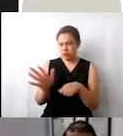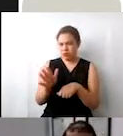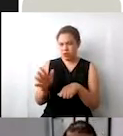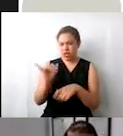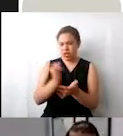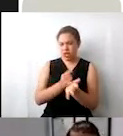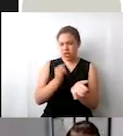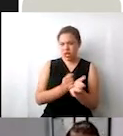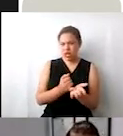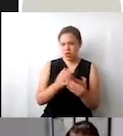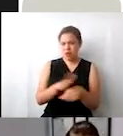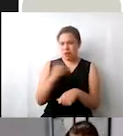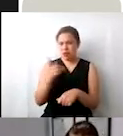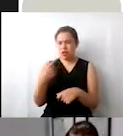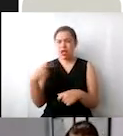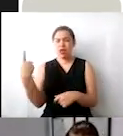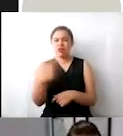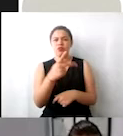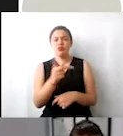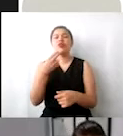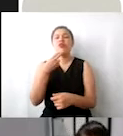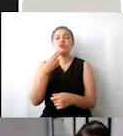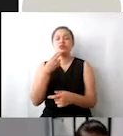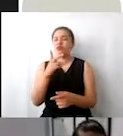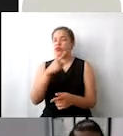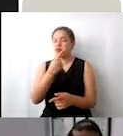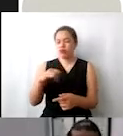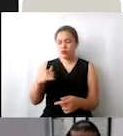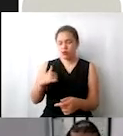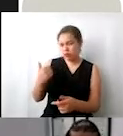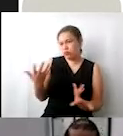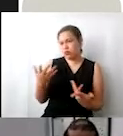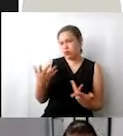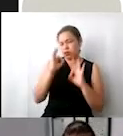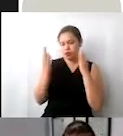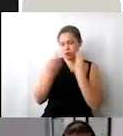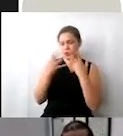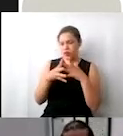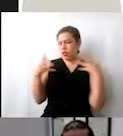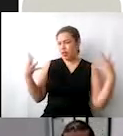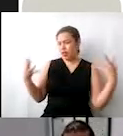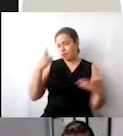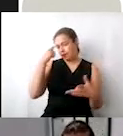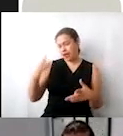pone a disposición personal? En un sentido amplio de poner a disposición.